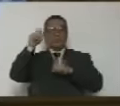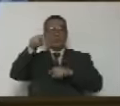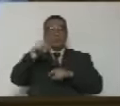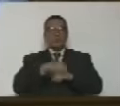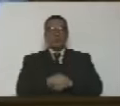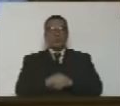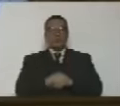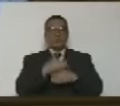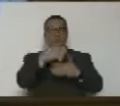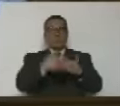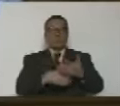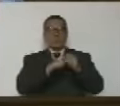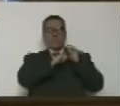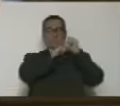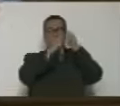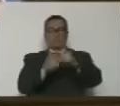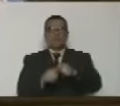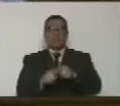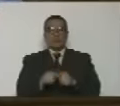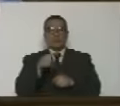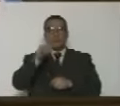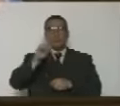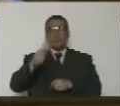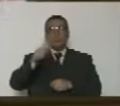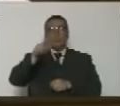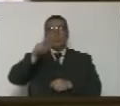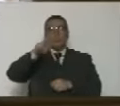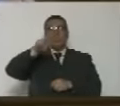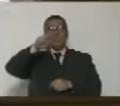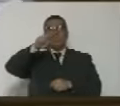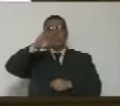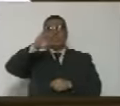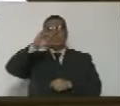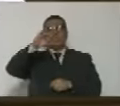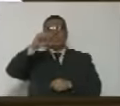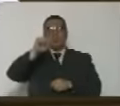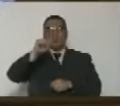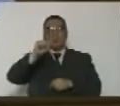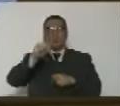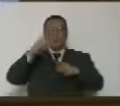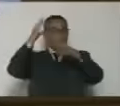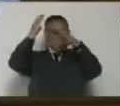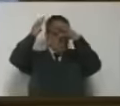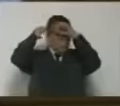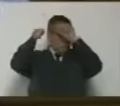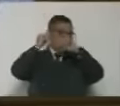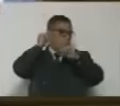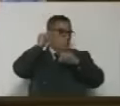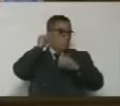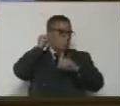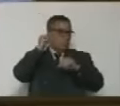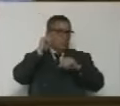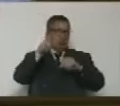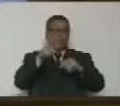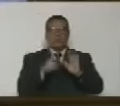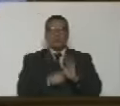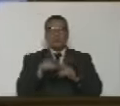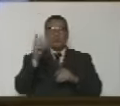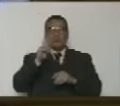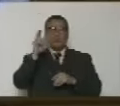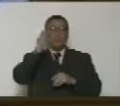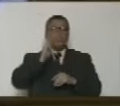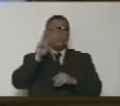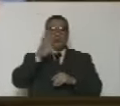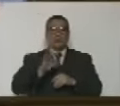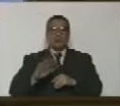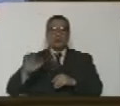Moros, propone la designación de la ciudadana Laura Evangelia Suárez como embajadora extraordinaria y plenipotenciaria de